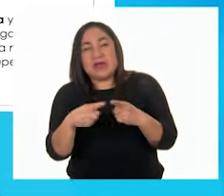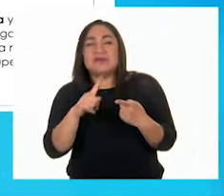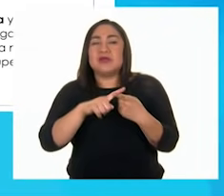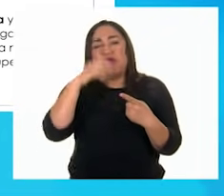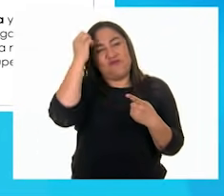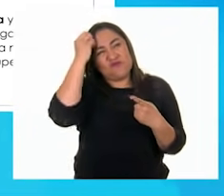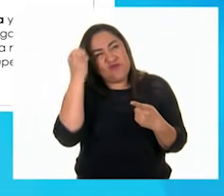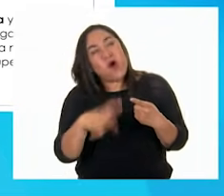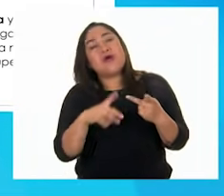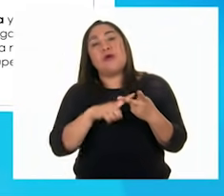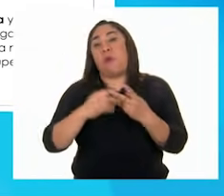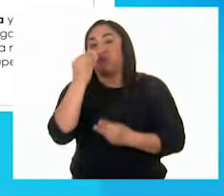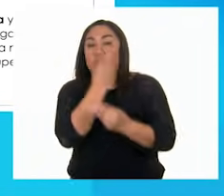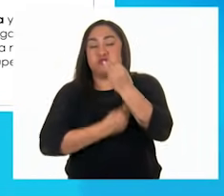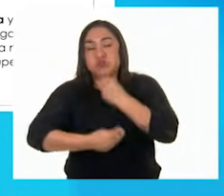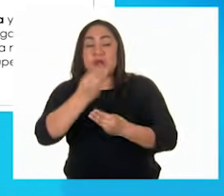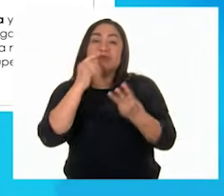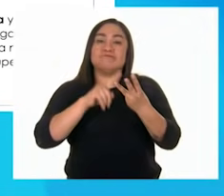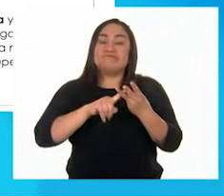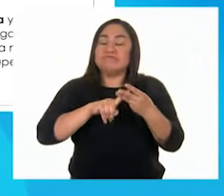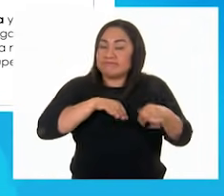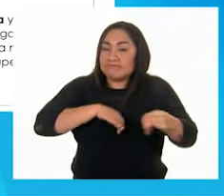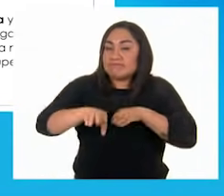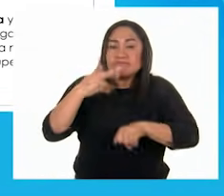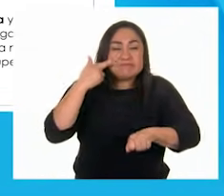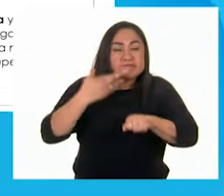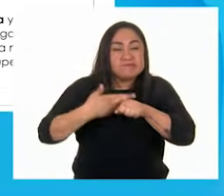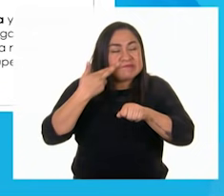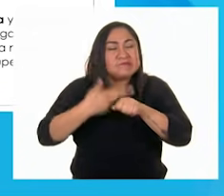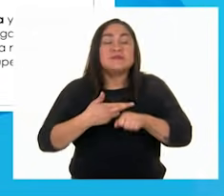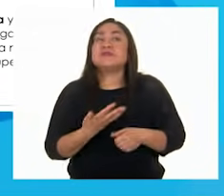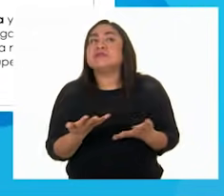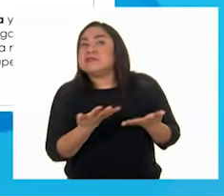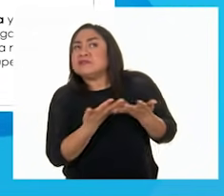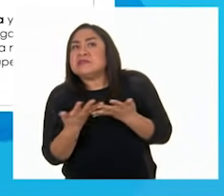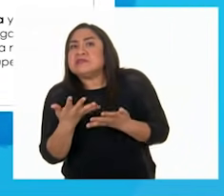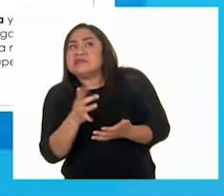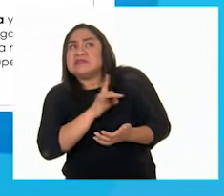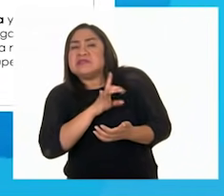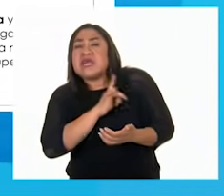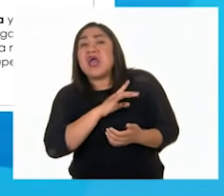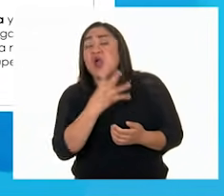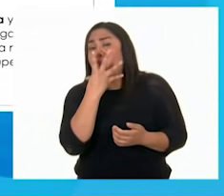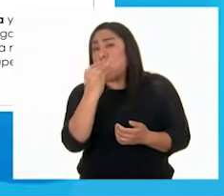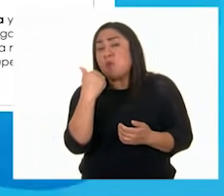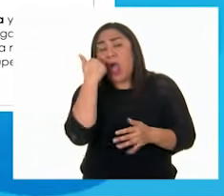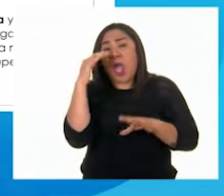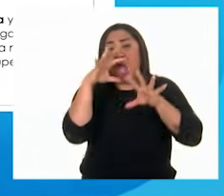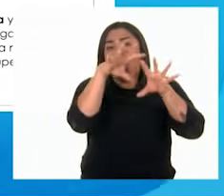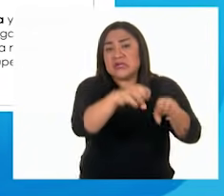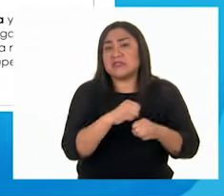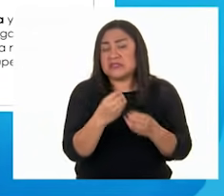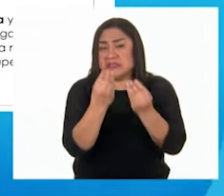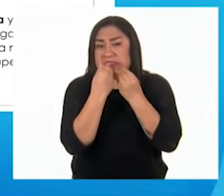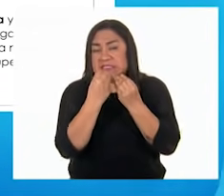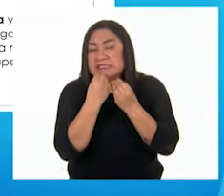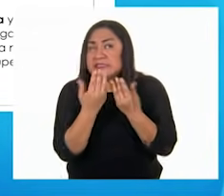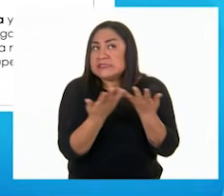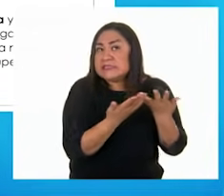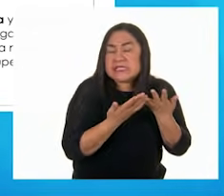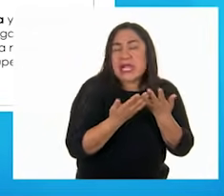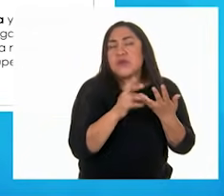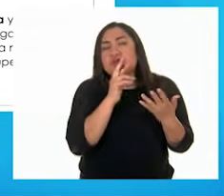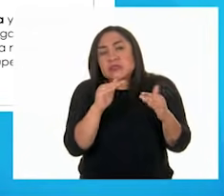otro comelón, el último trabajador. Su problema era escapar del lobo que se los quería comer. Uh-huh. Para evitar,